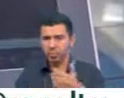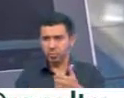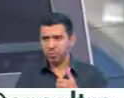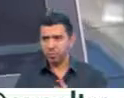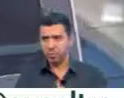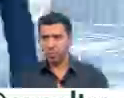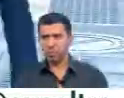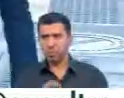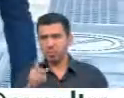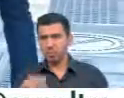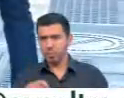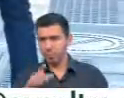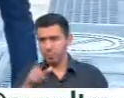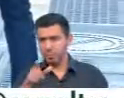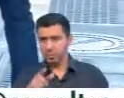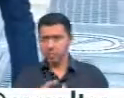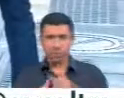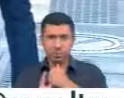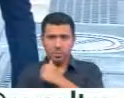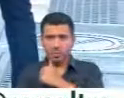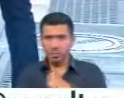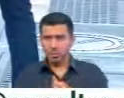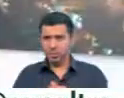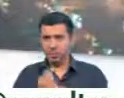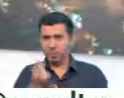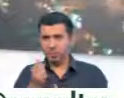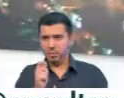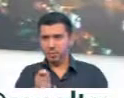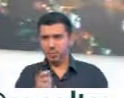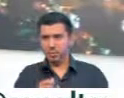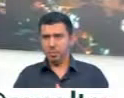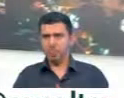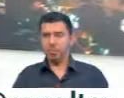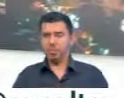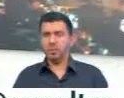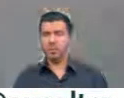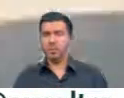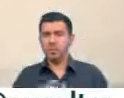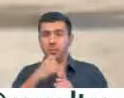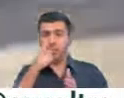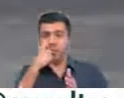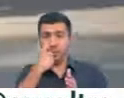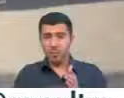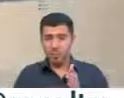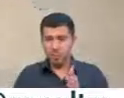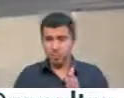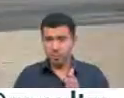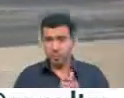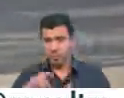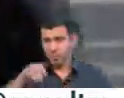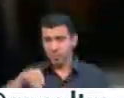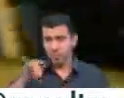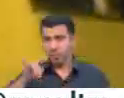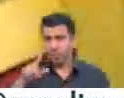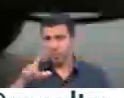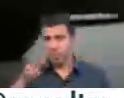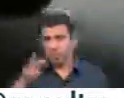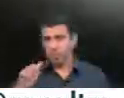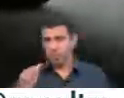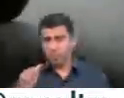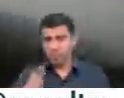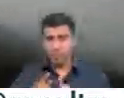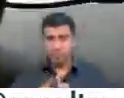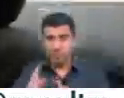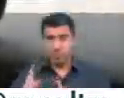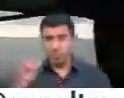se gestiona la posibilidad de penalizar de forma monetaria mientras realidad nos certifica